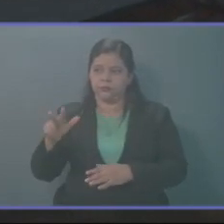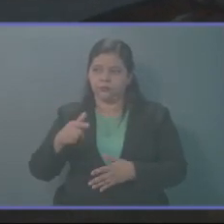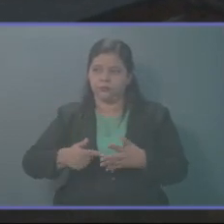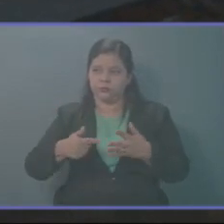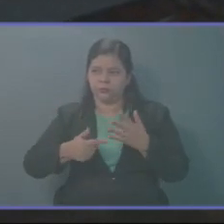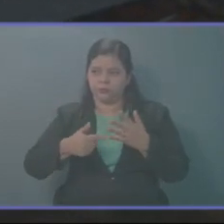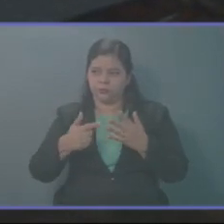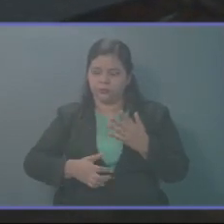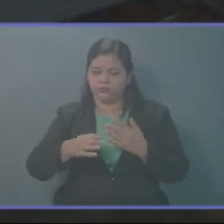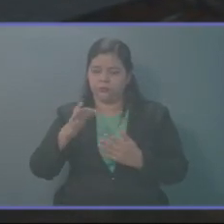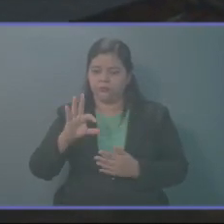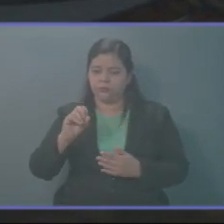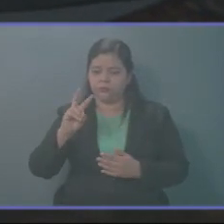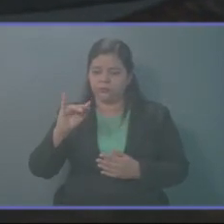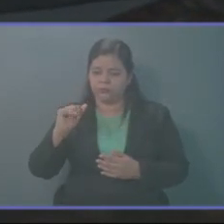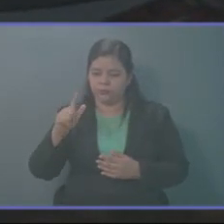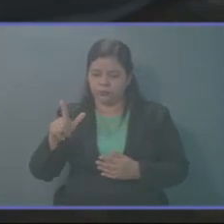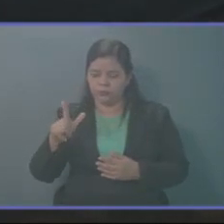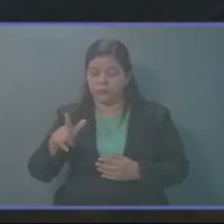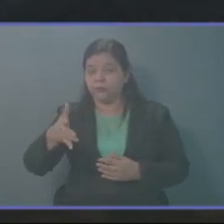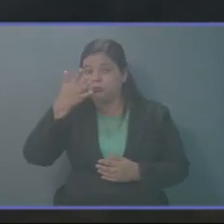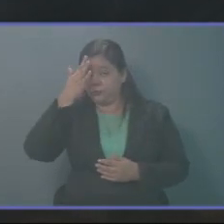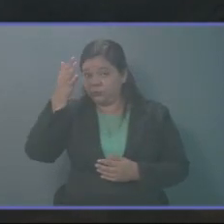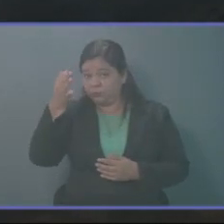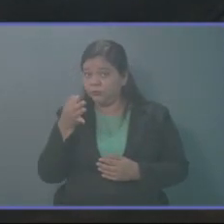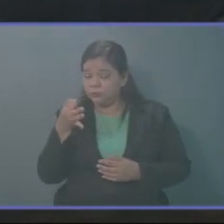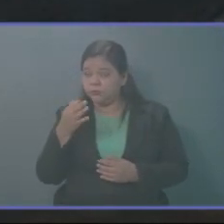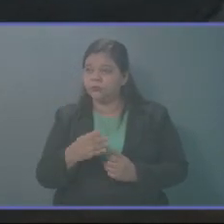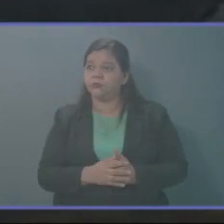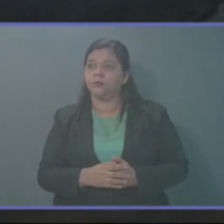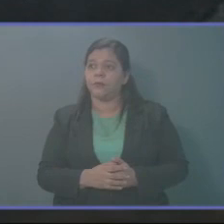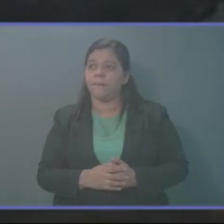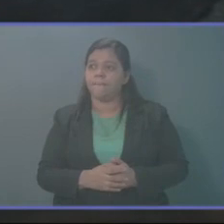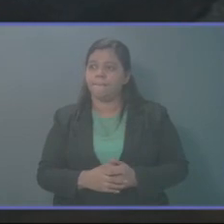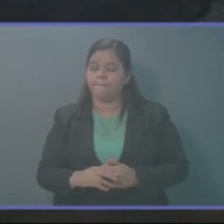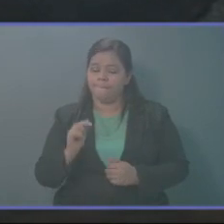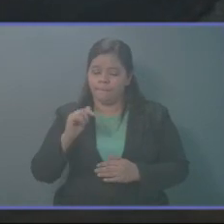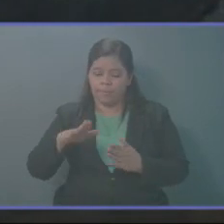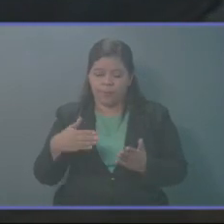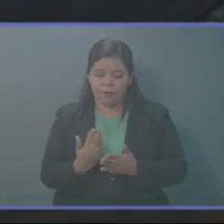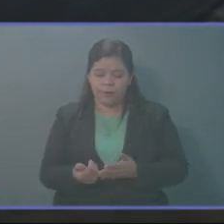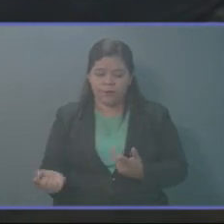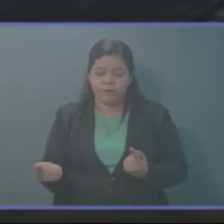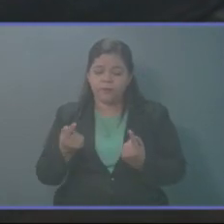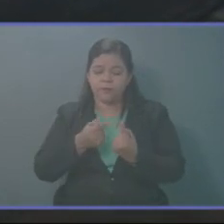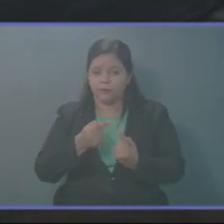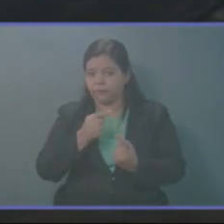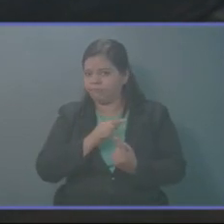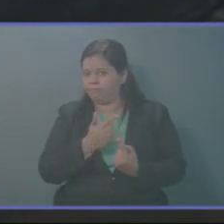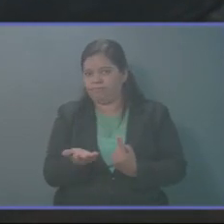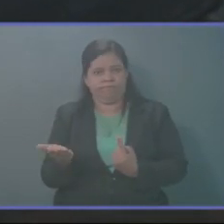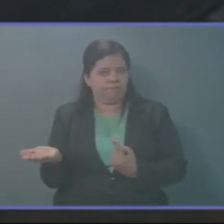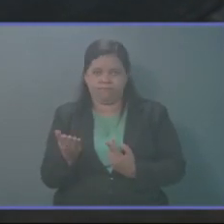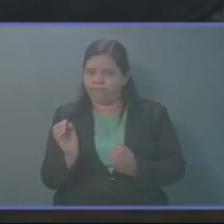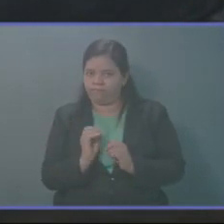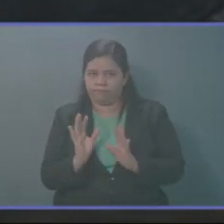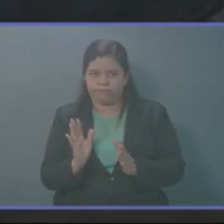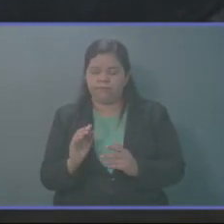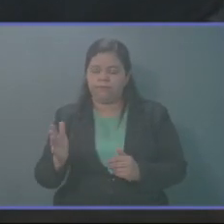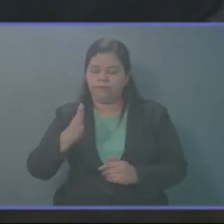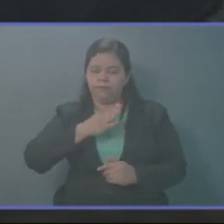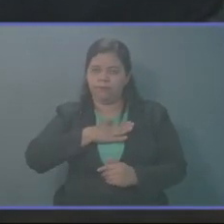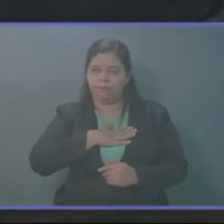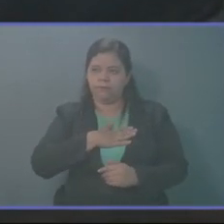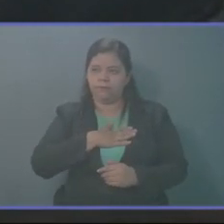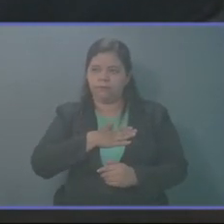el Fovial, y nos parece que no debería ser uno de los recursos. Esto me trae a cuenta